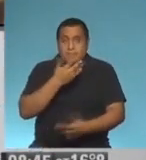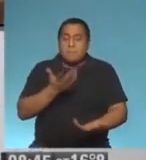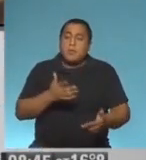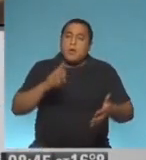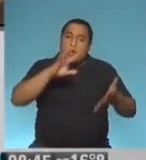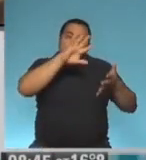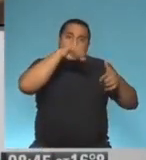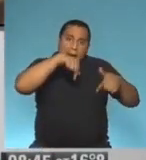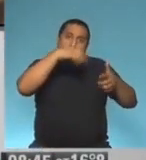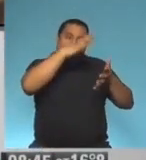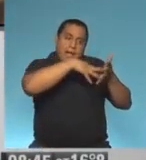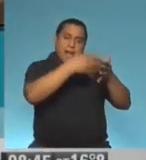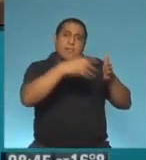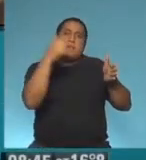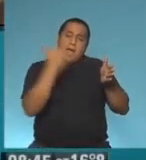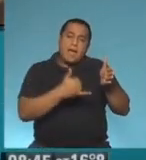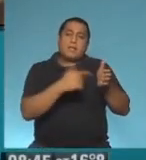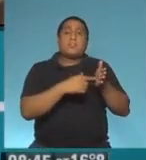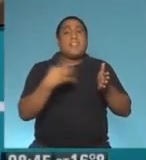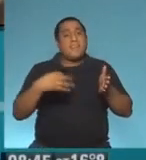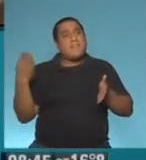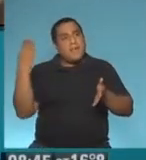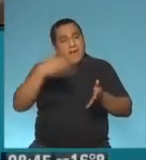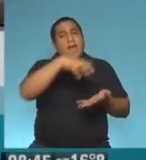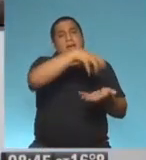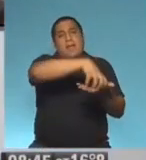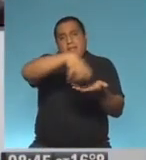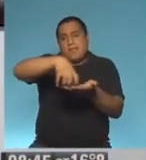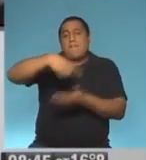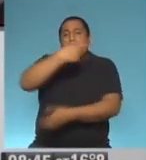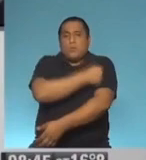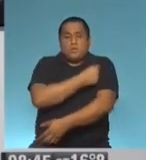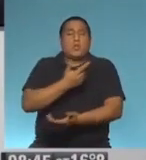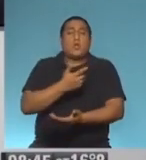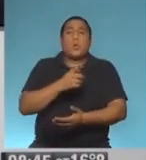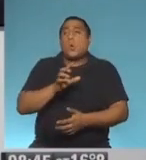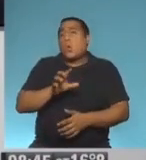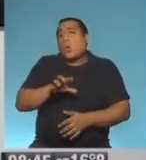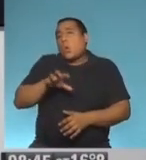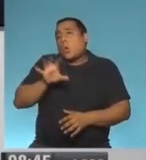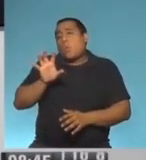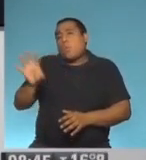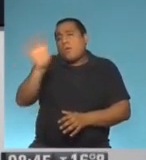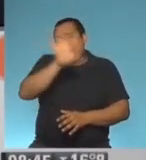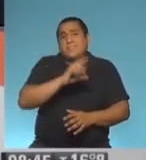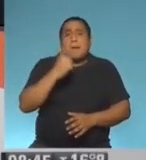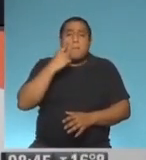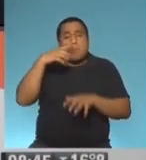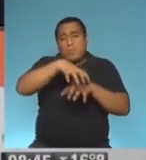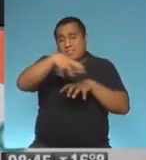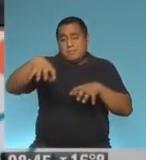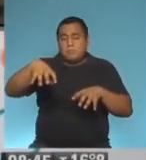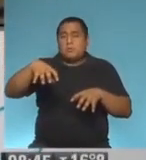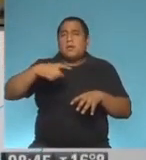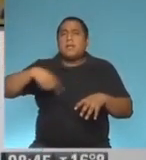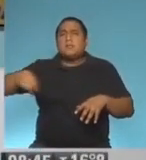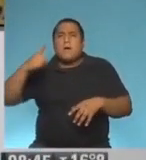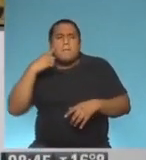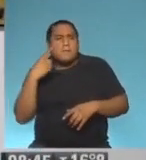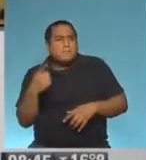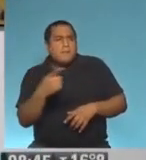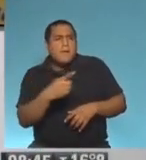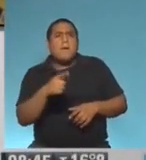volver al centro de atención primaria las provincias y los municipios están detectando en qué poblaciones y en qué lugares